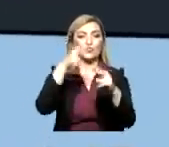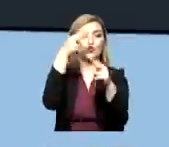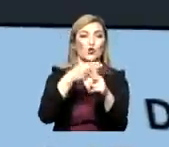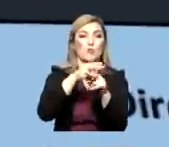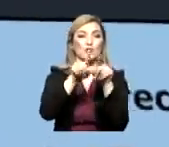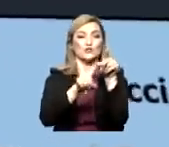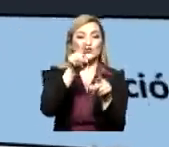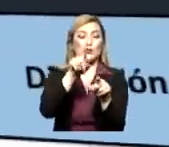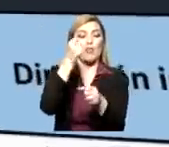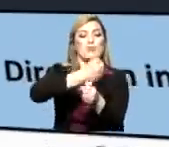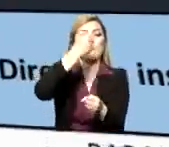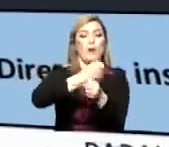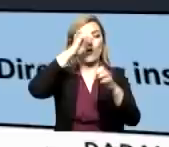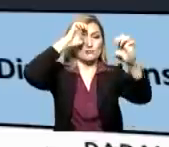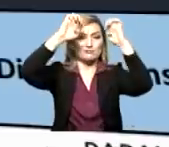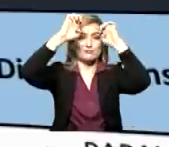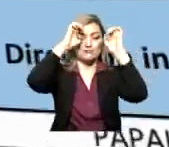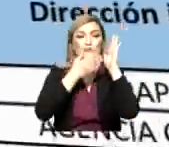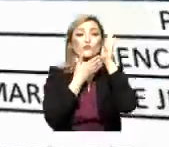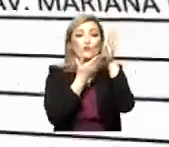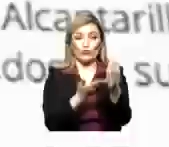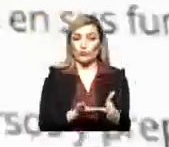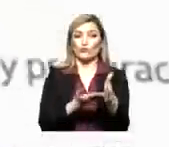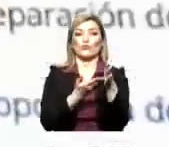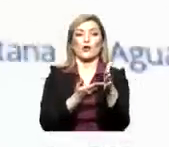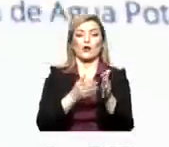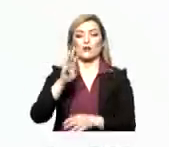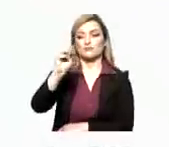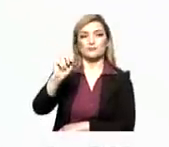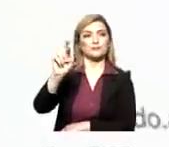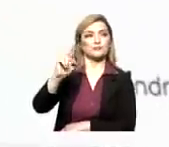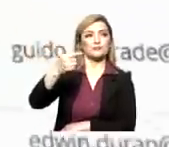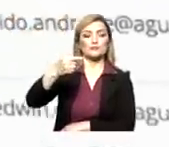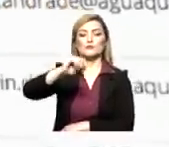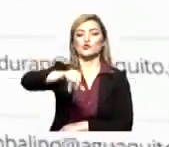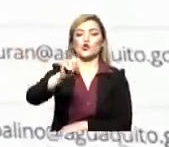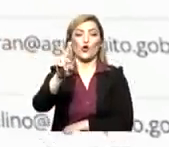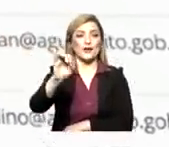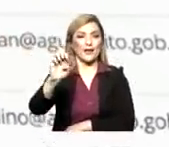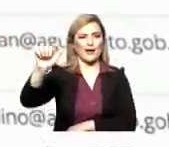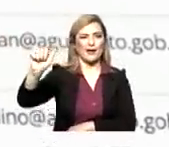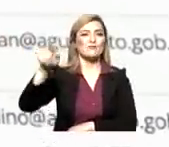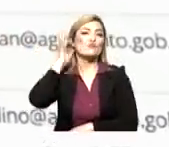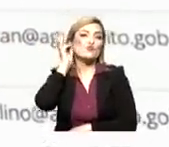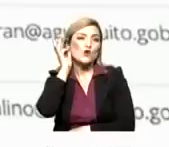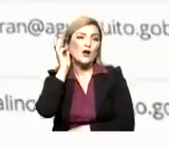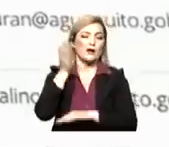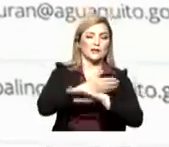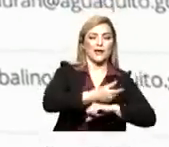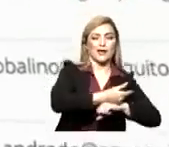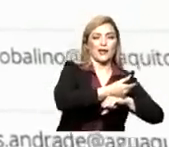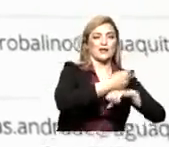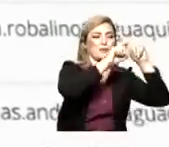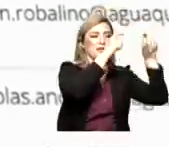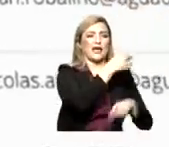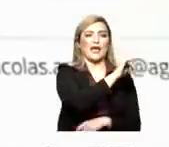encontramos algunos puestos estratégicos, por ejemplo, de Marjorie A., antes gerente financiera de GEINCO y actualmente consta